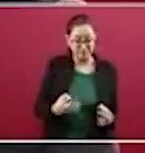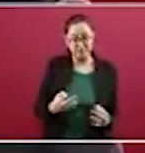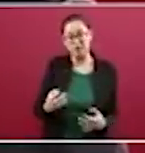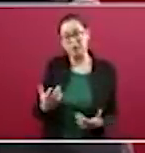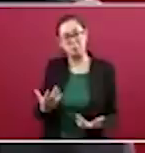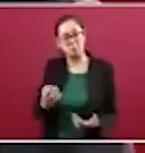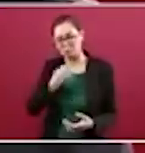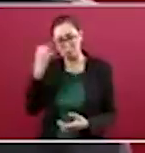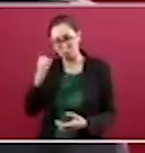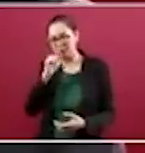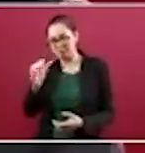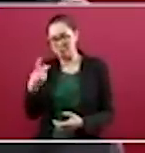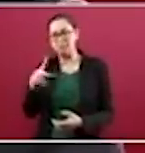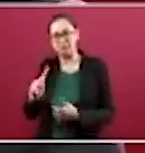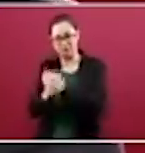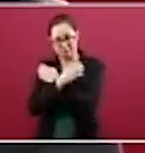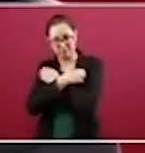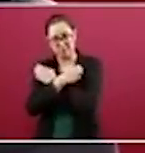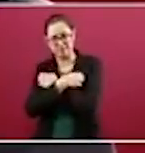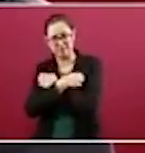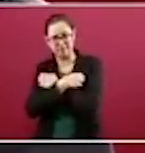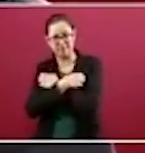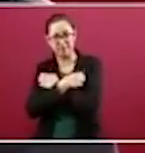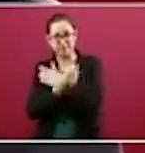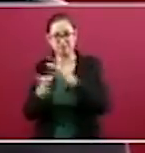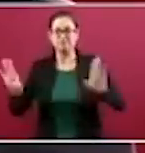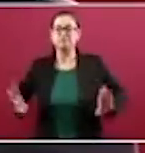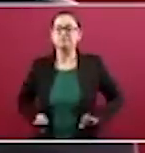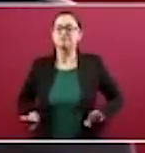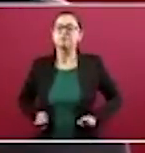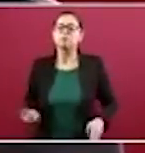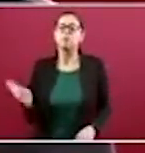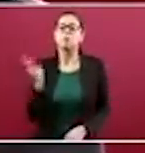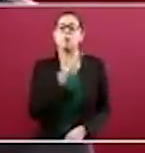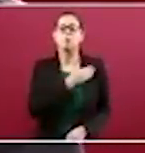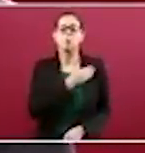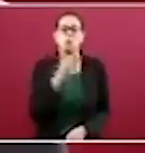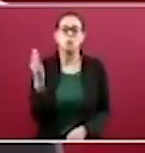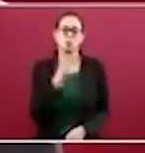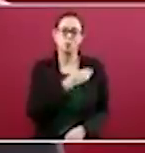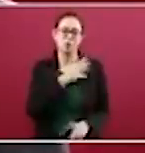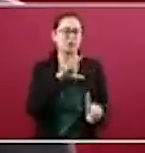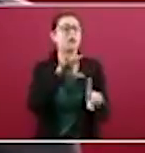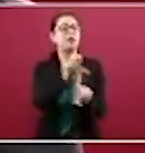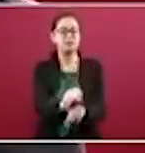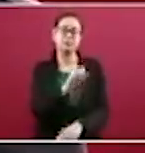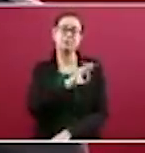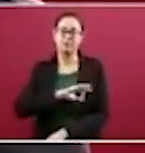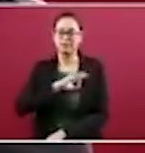la educación informal, de que solo siendo buenos podemos ser felices.